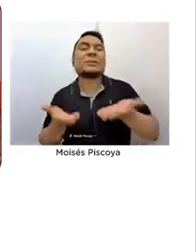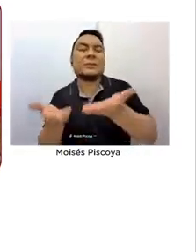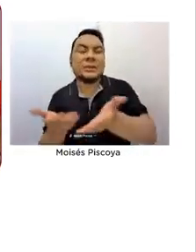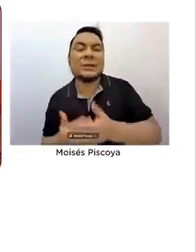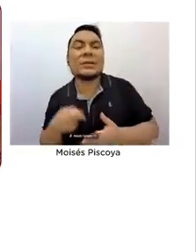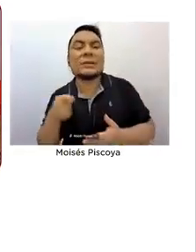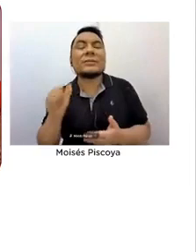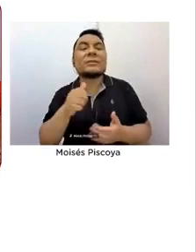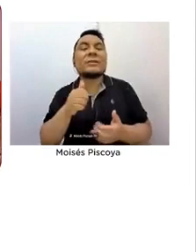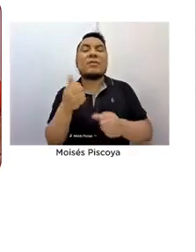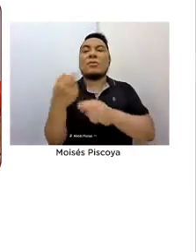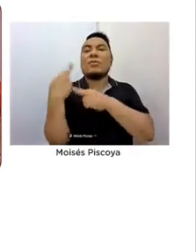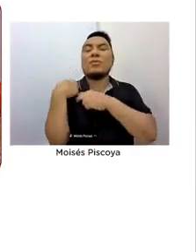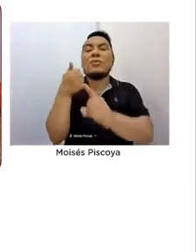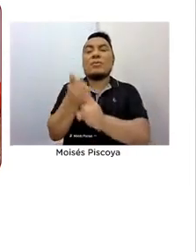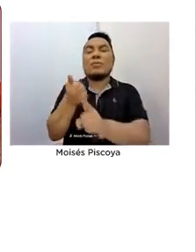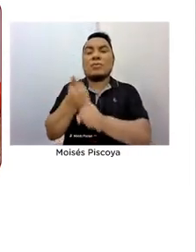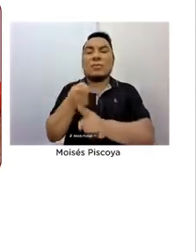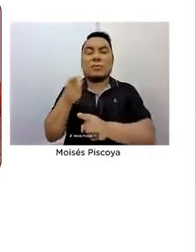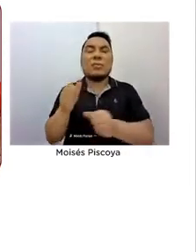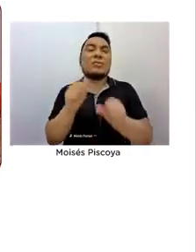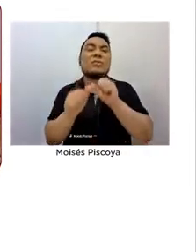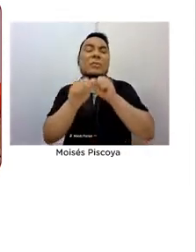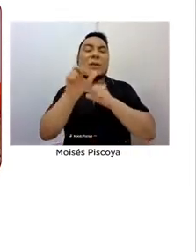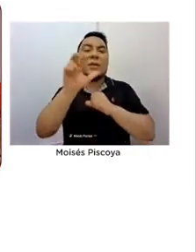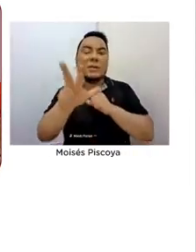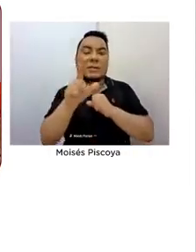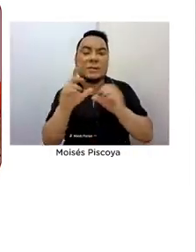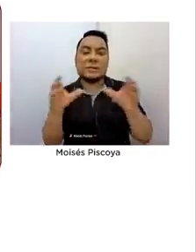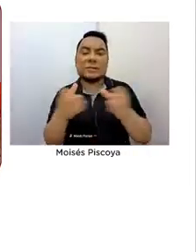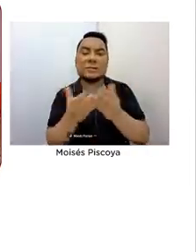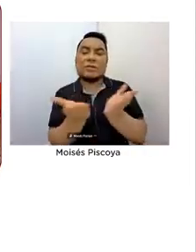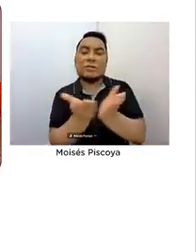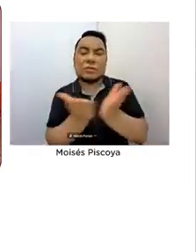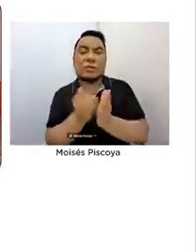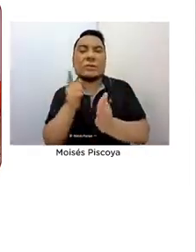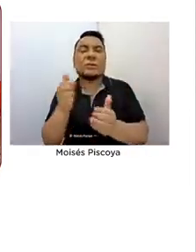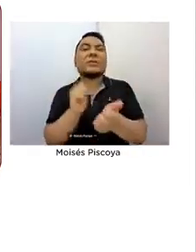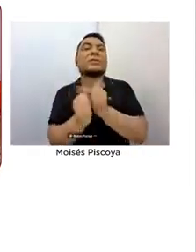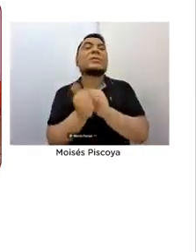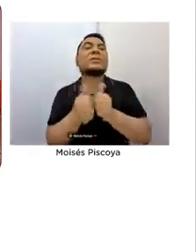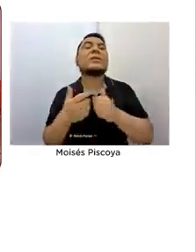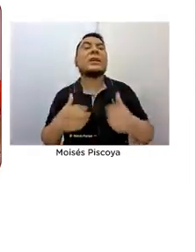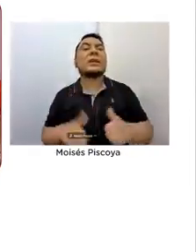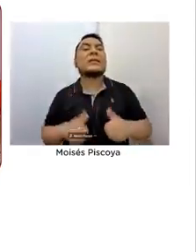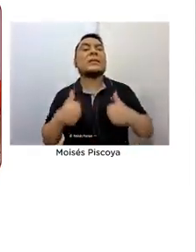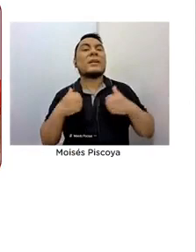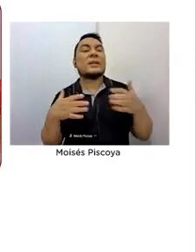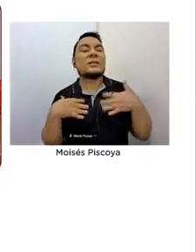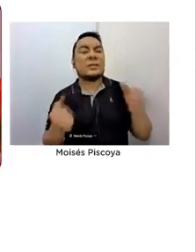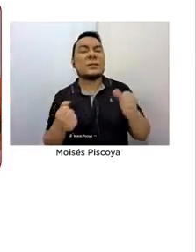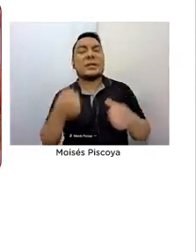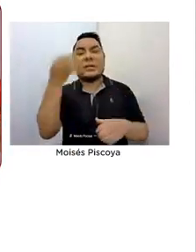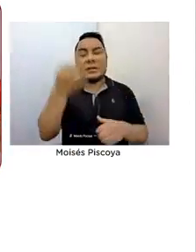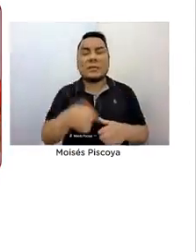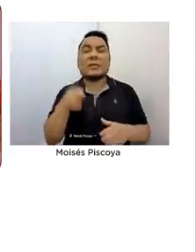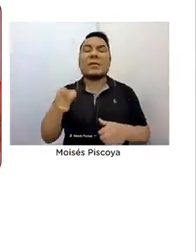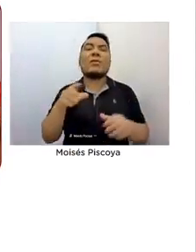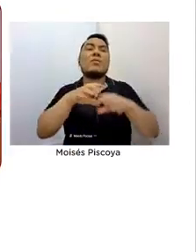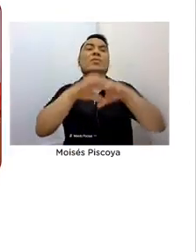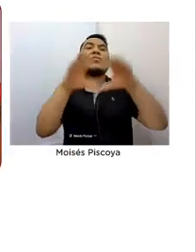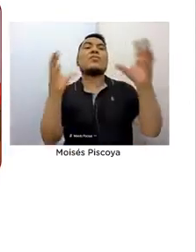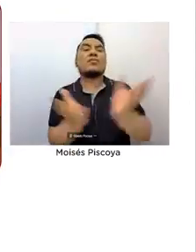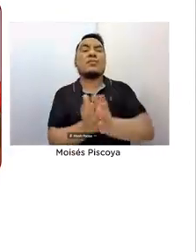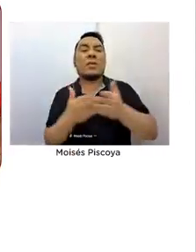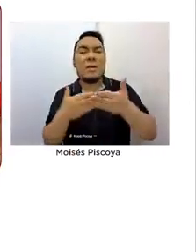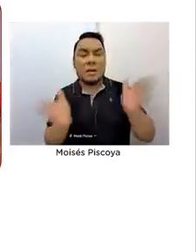las competencias de salud, esa competencia número 3 de la currícula escolar, ¿no? Esa competencia de la vida saludable, que realmente es un mundo a abrir,